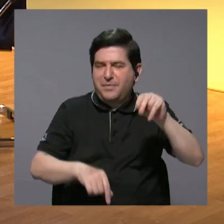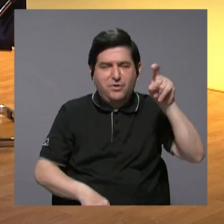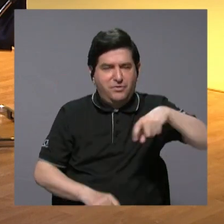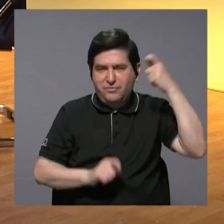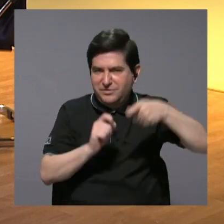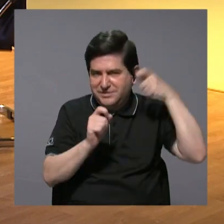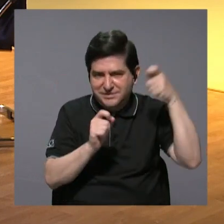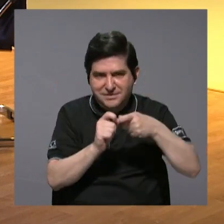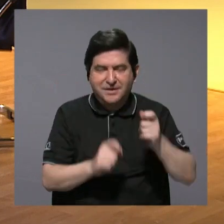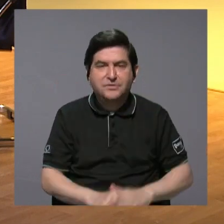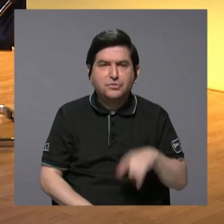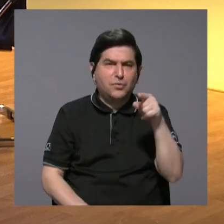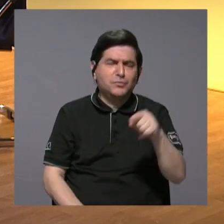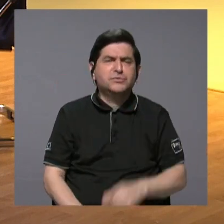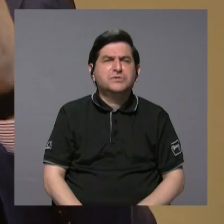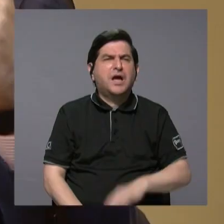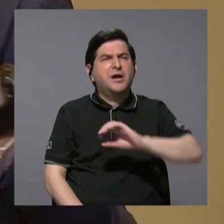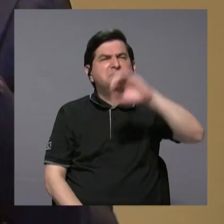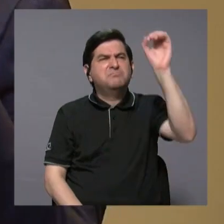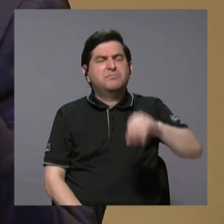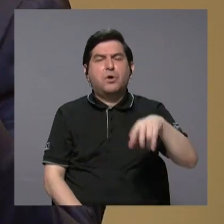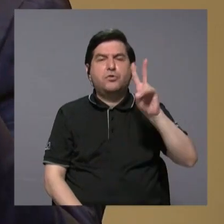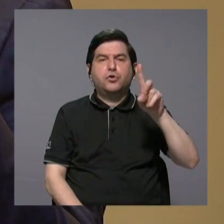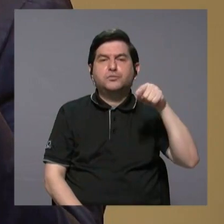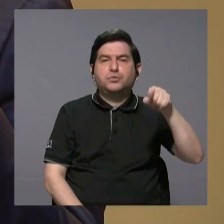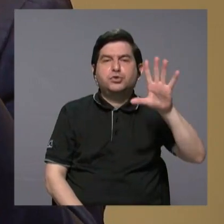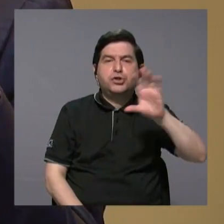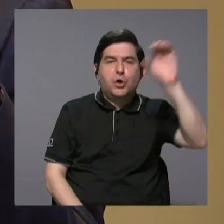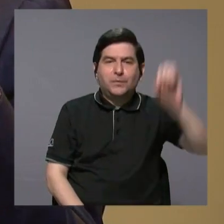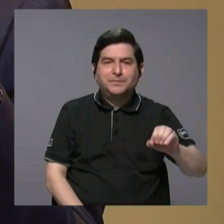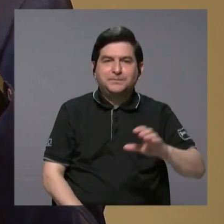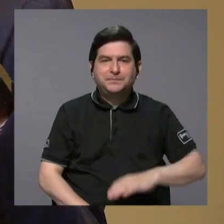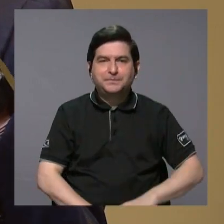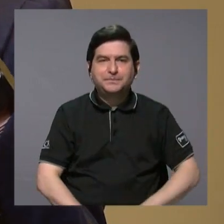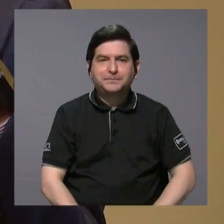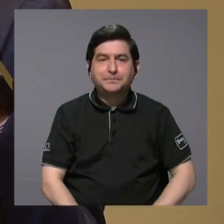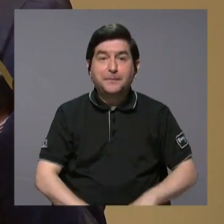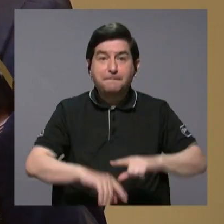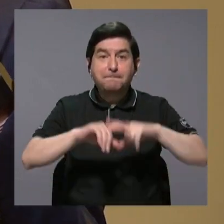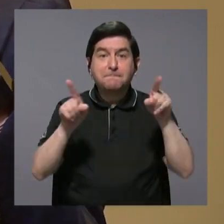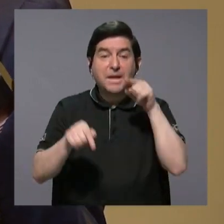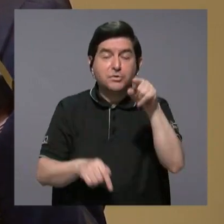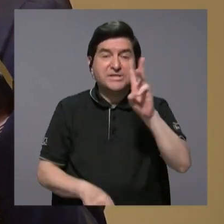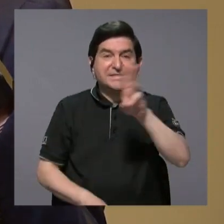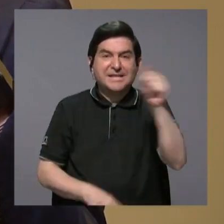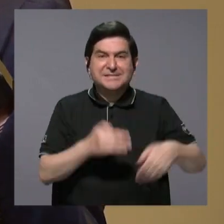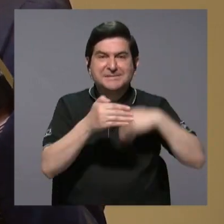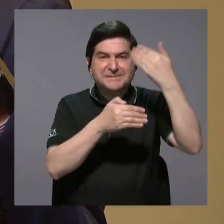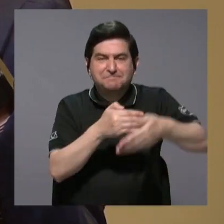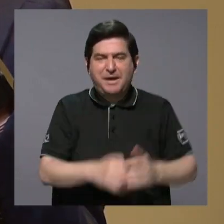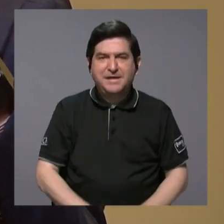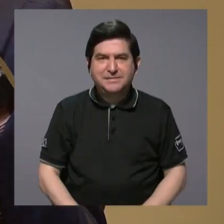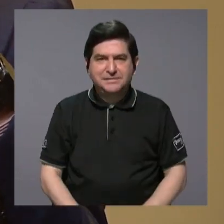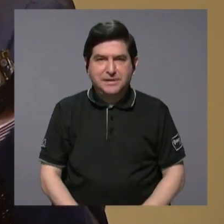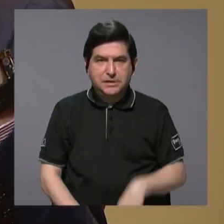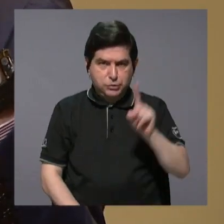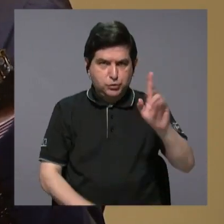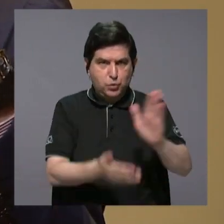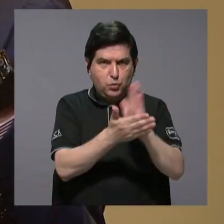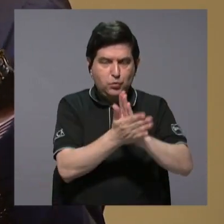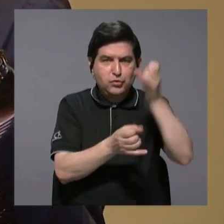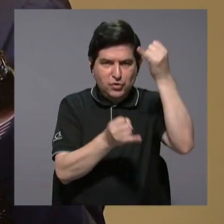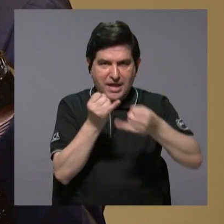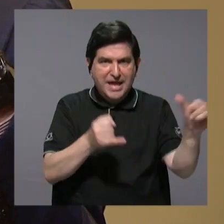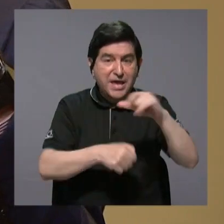esa. Tal vez usted lo tomó a una tasa del 2.5%. Pero usted 6 meses después viene y toma un bono que vence